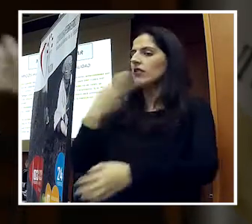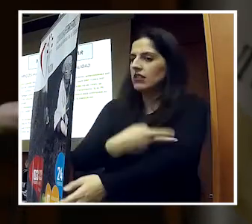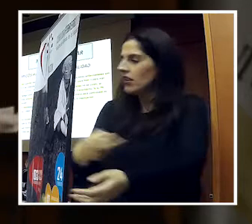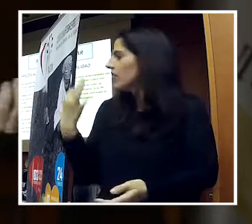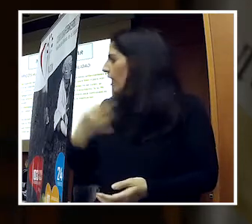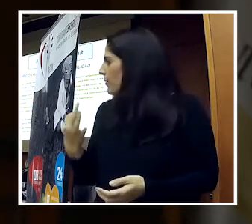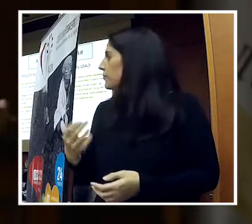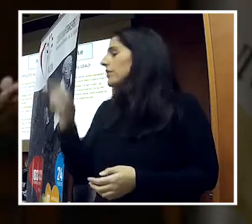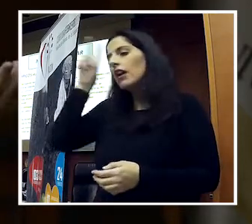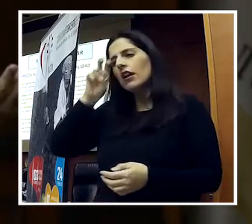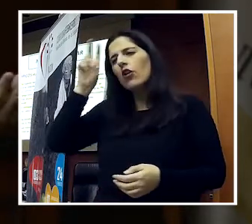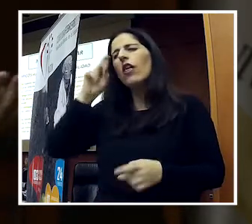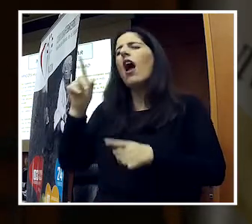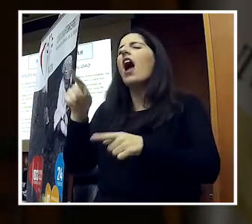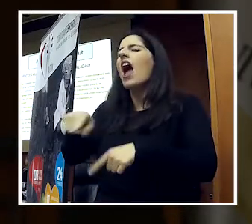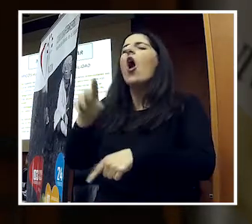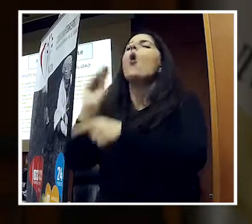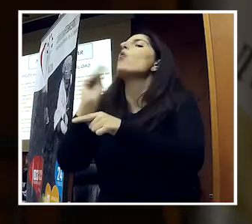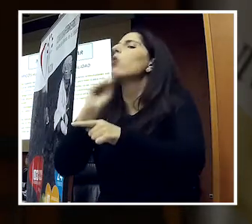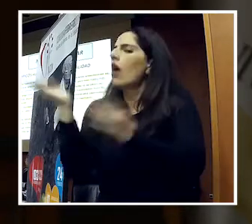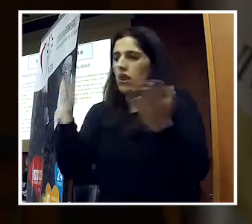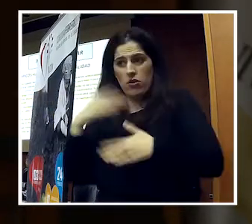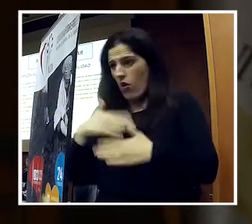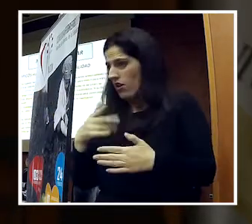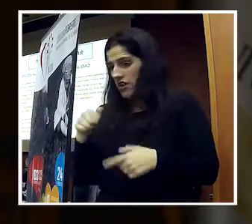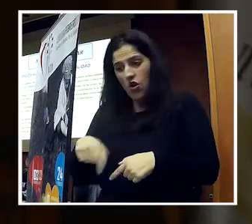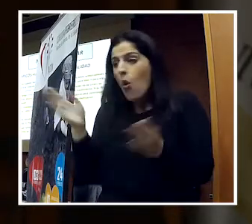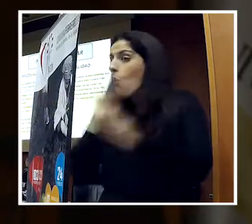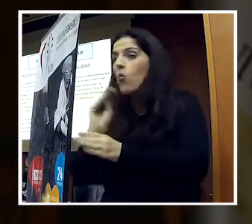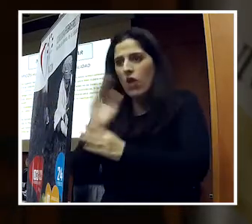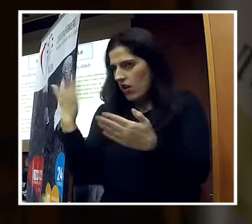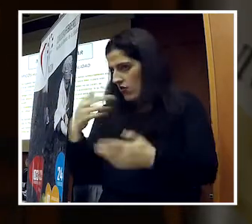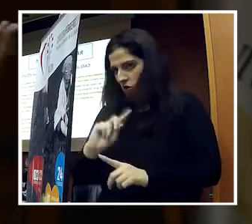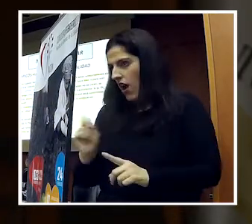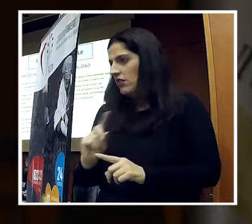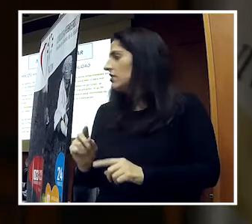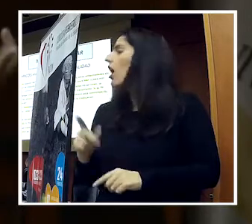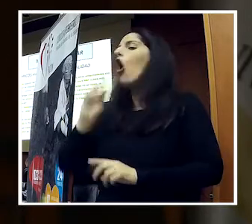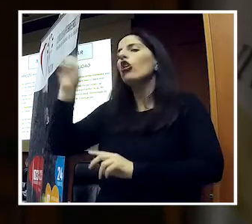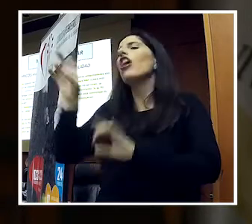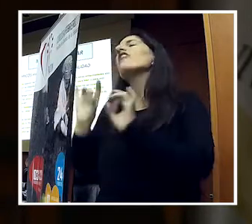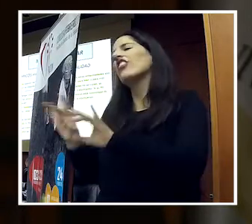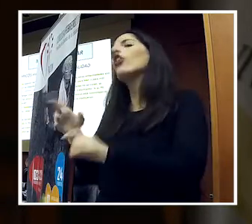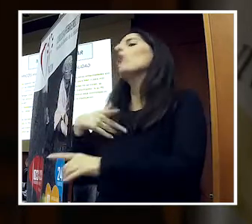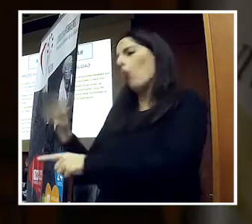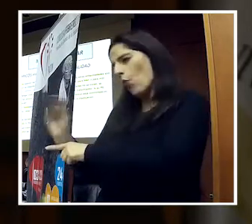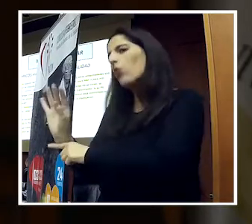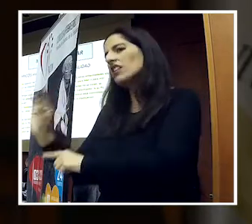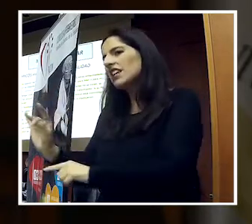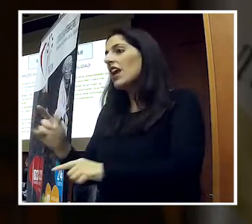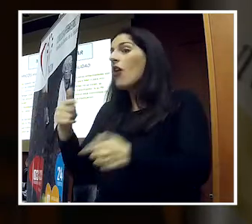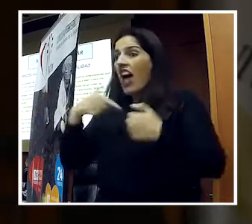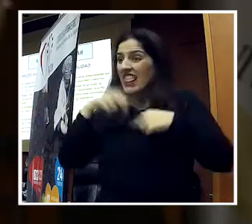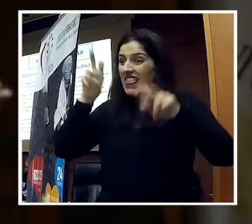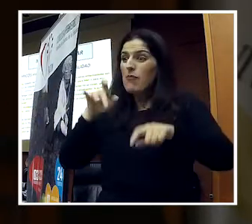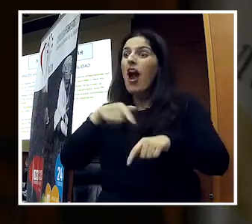recordar una y otra vez que las enfermedades no se curan. Las enfermedades que se curan en medicina solamente probablemente sean las infecciosas, y yo creo que ni siquiera esas, ¿no? Pero